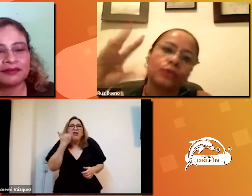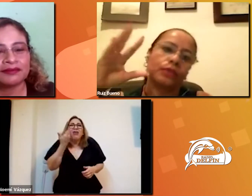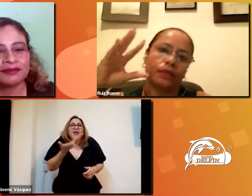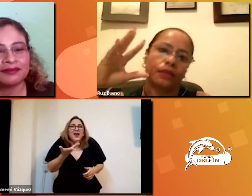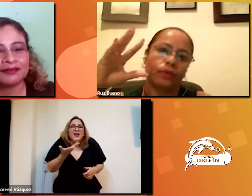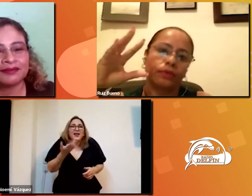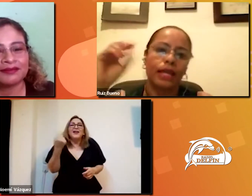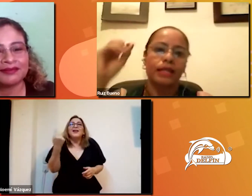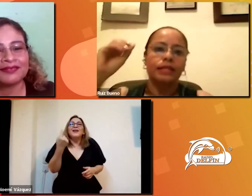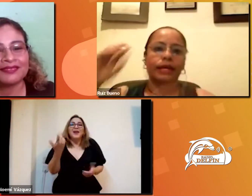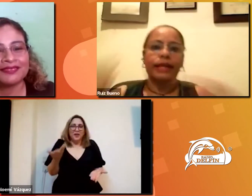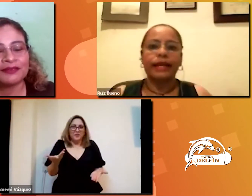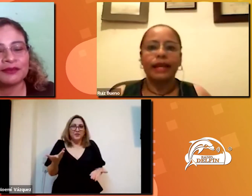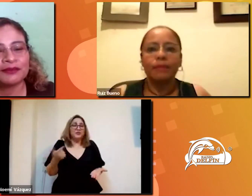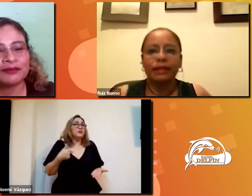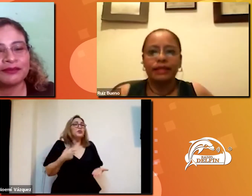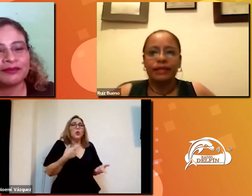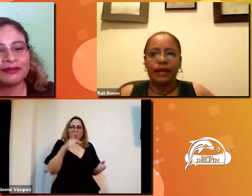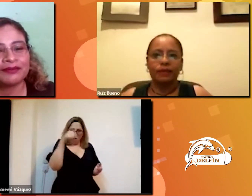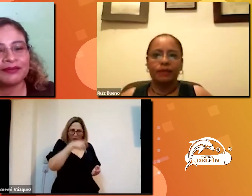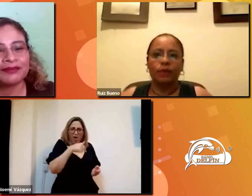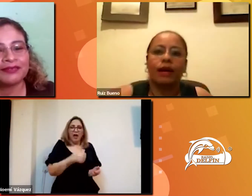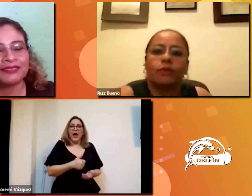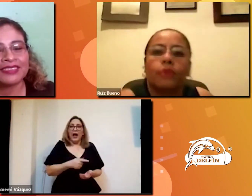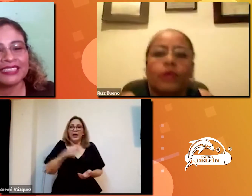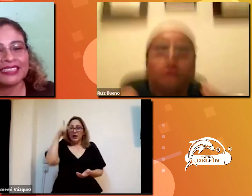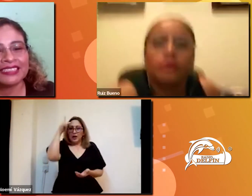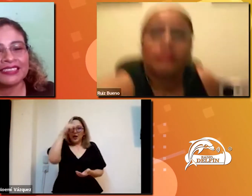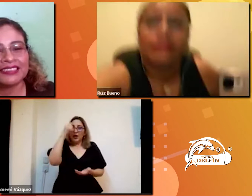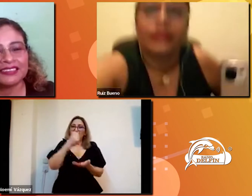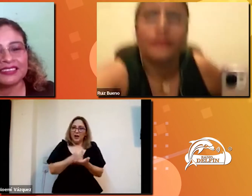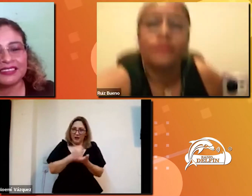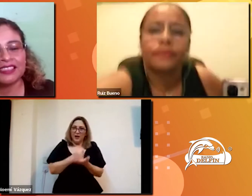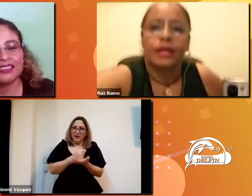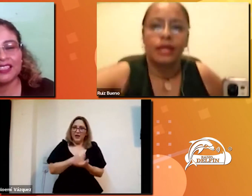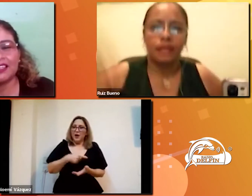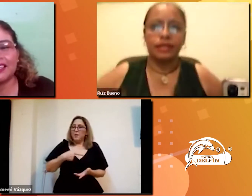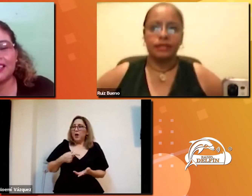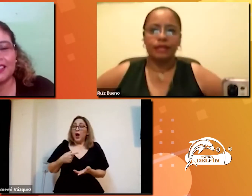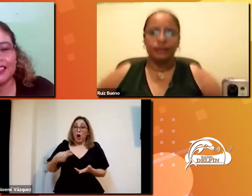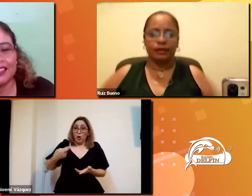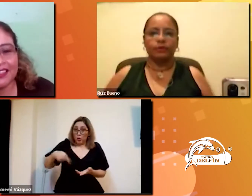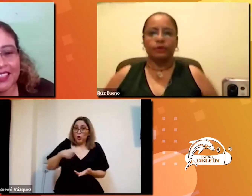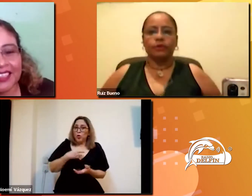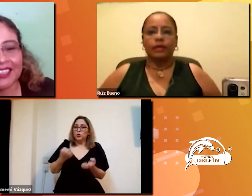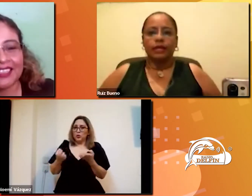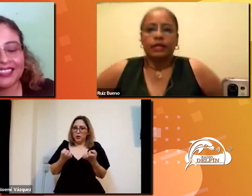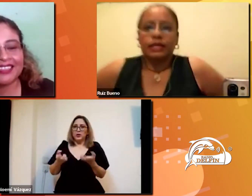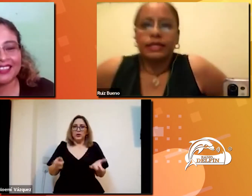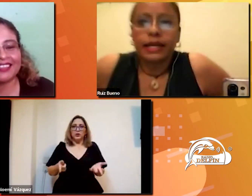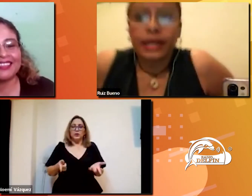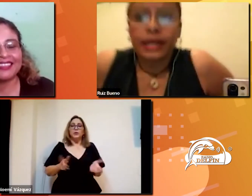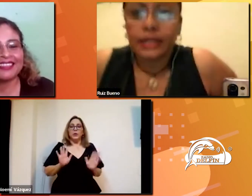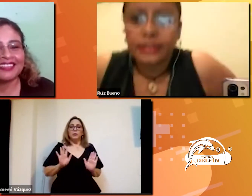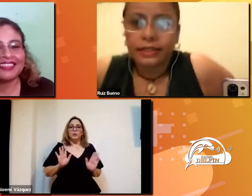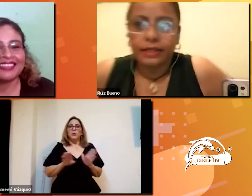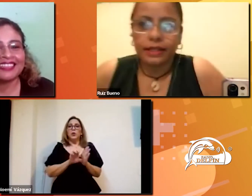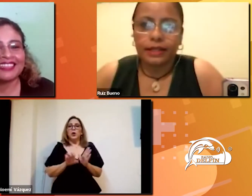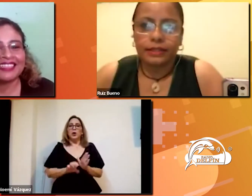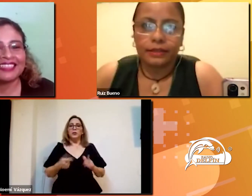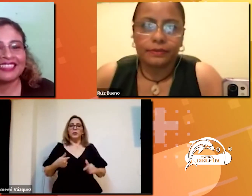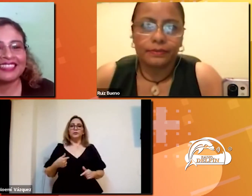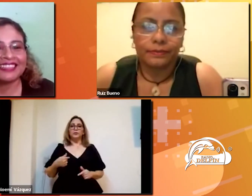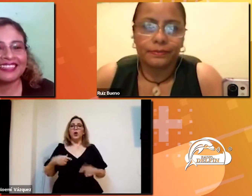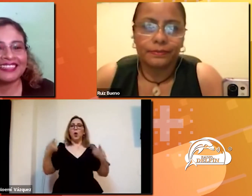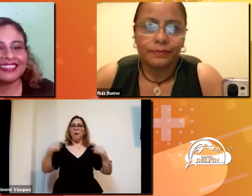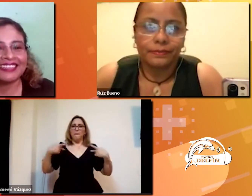bien ilustrativo. Generalmente llegan, voy a bajar un poquito mi pantalla, y está así, ¿no? Y llegan y se sientan